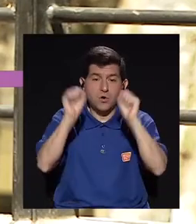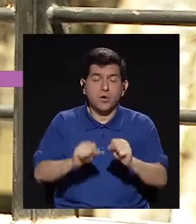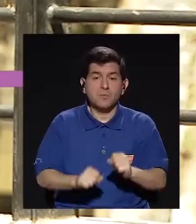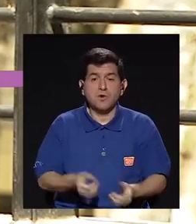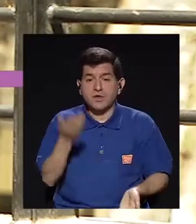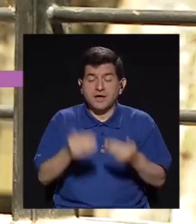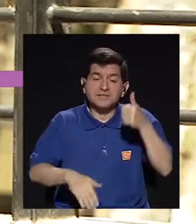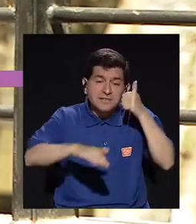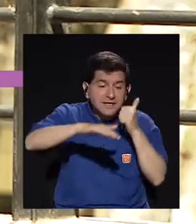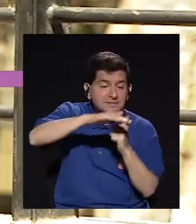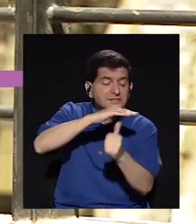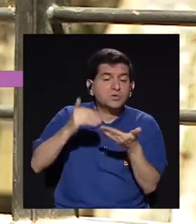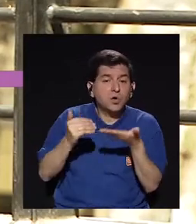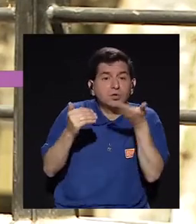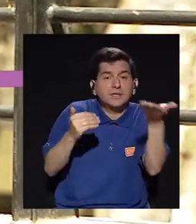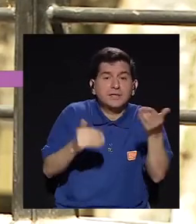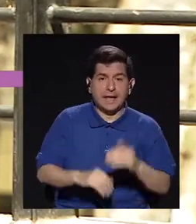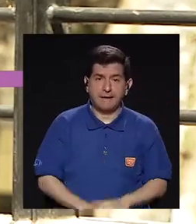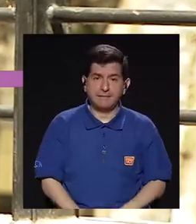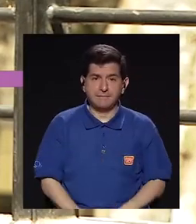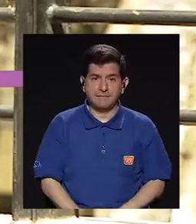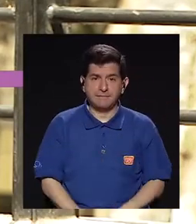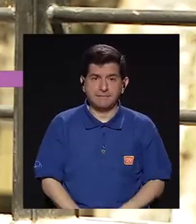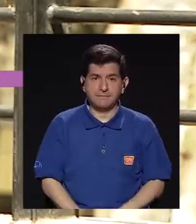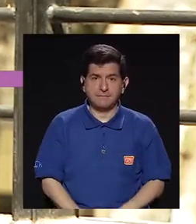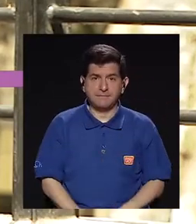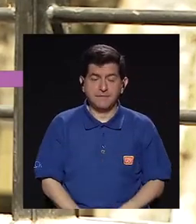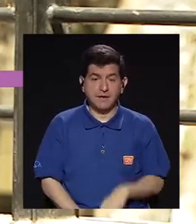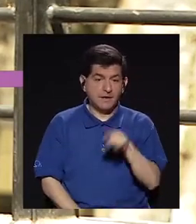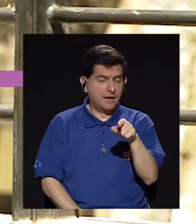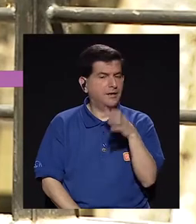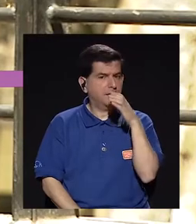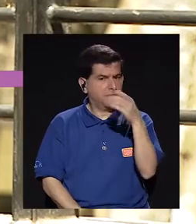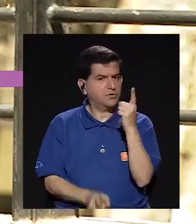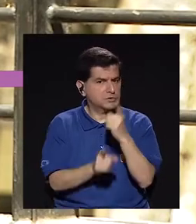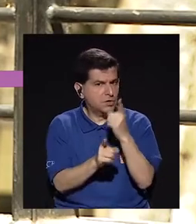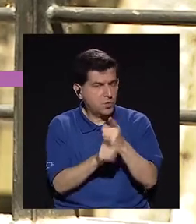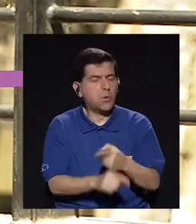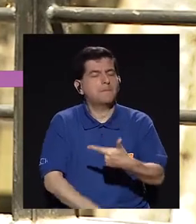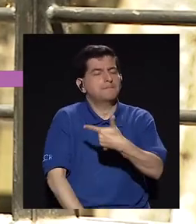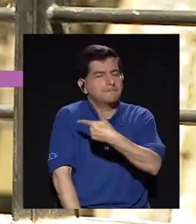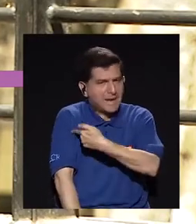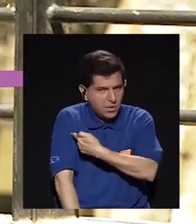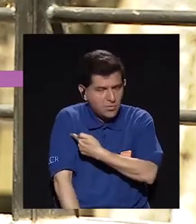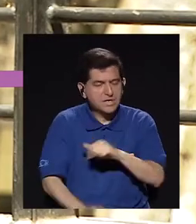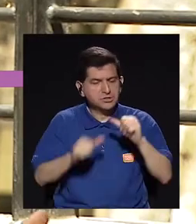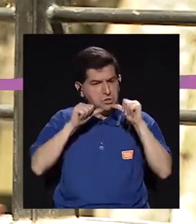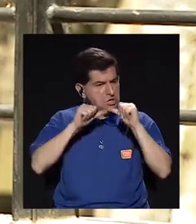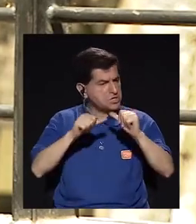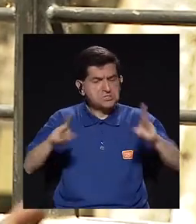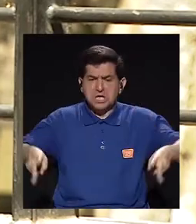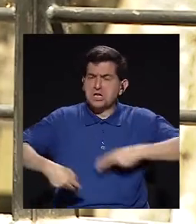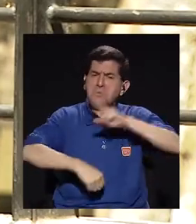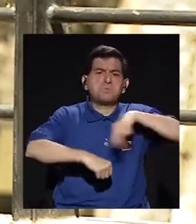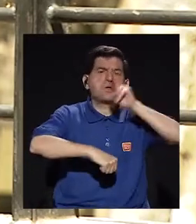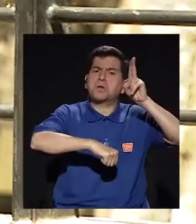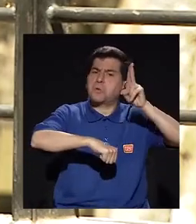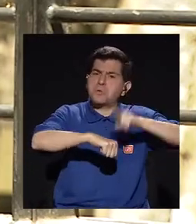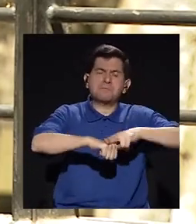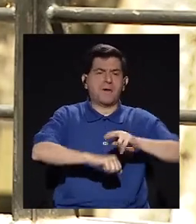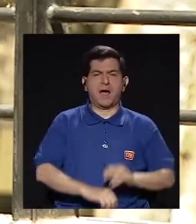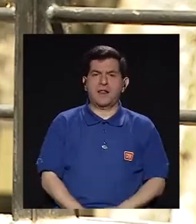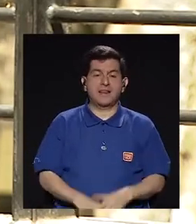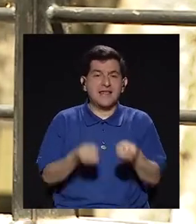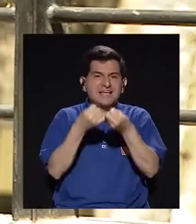podrían enmascarar otras cosas. Y lo más recomendable es que se vacune y seguir con la vida normal y